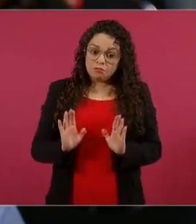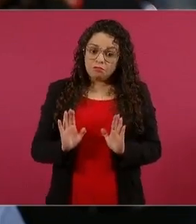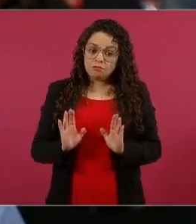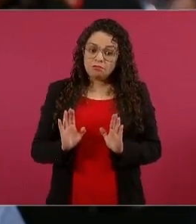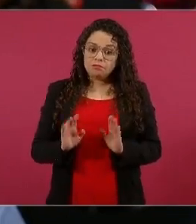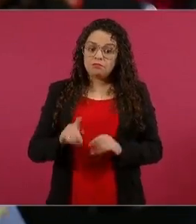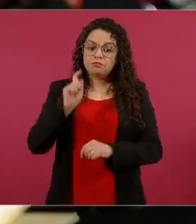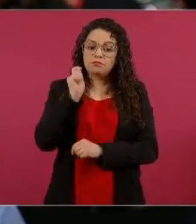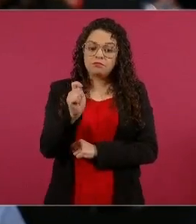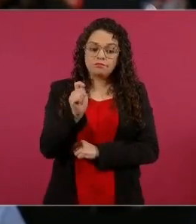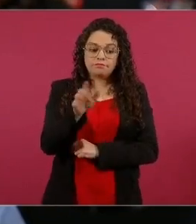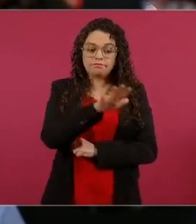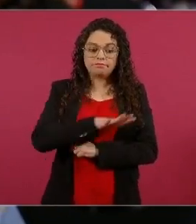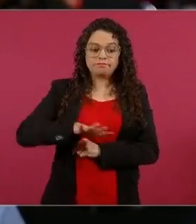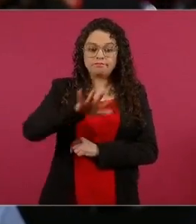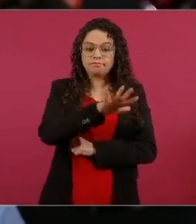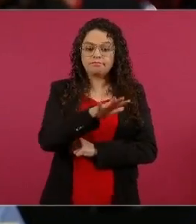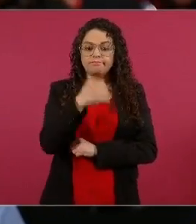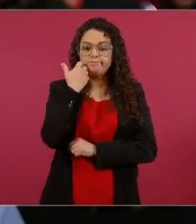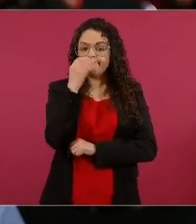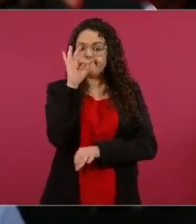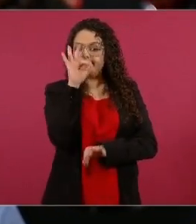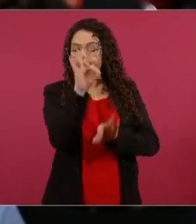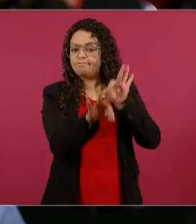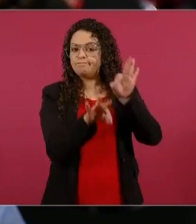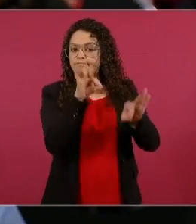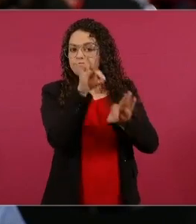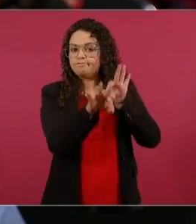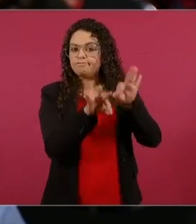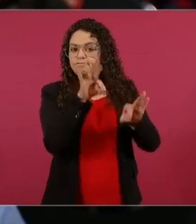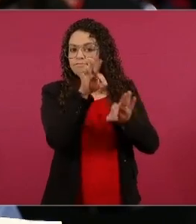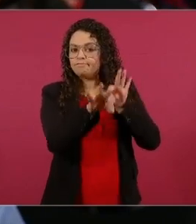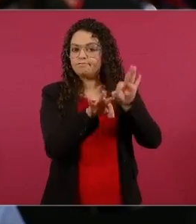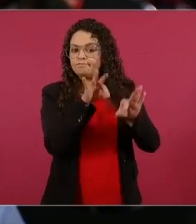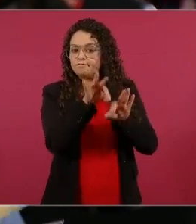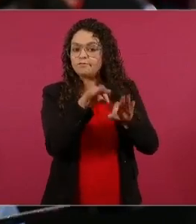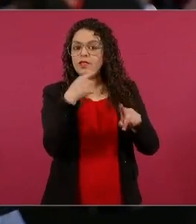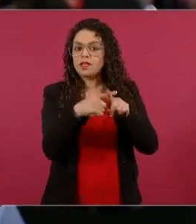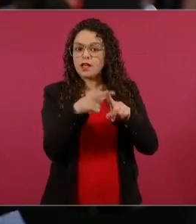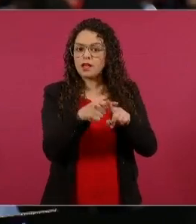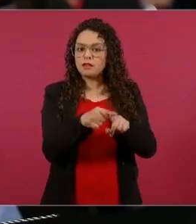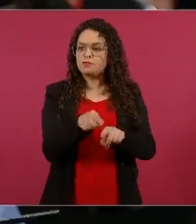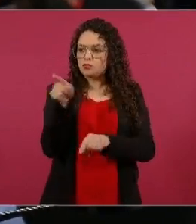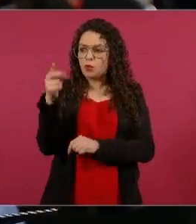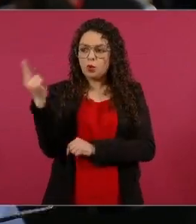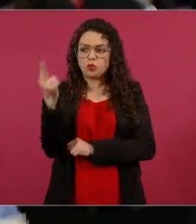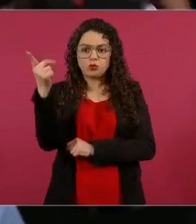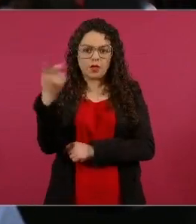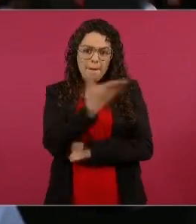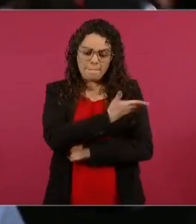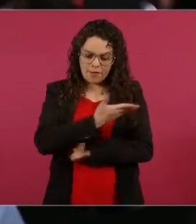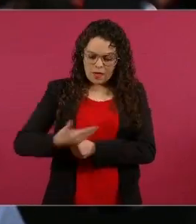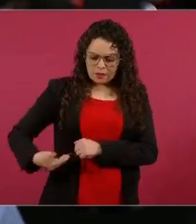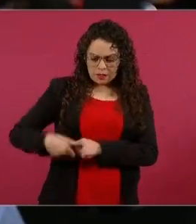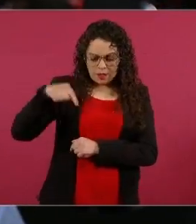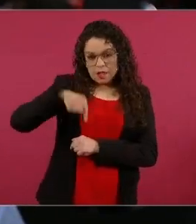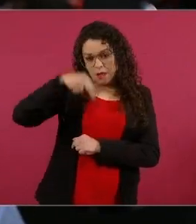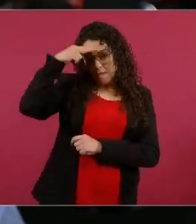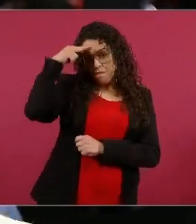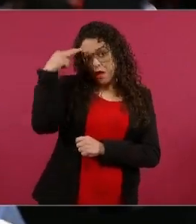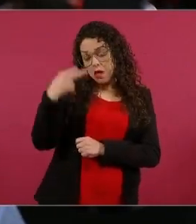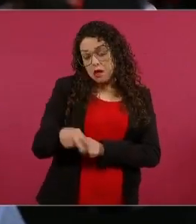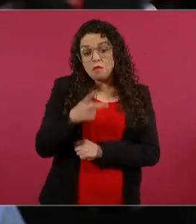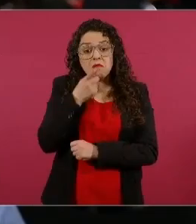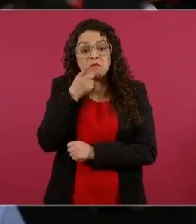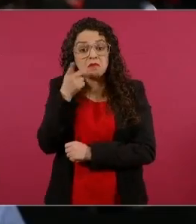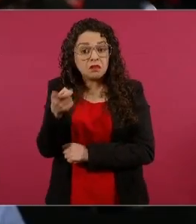persecución y específicamente así lo dijo por parte de usted o de la presidencia de la república eh